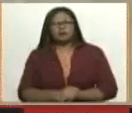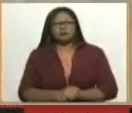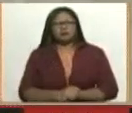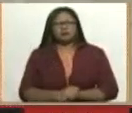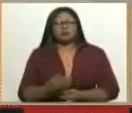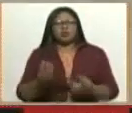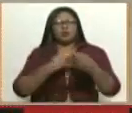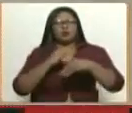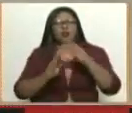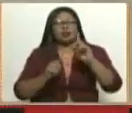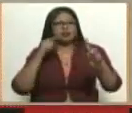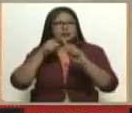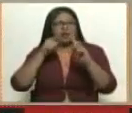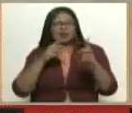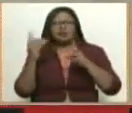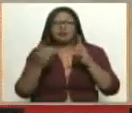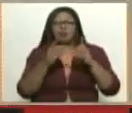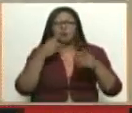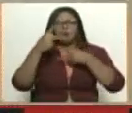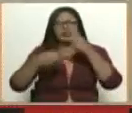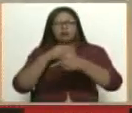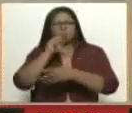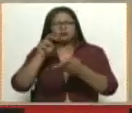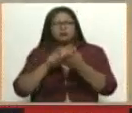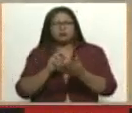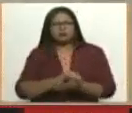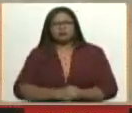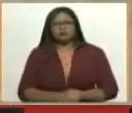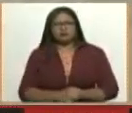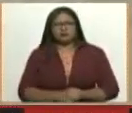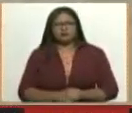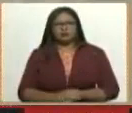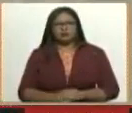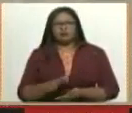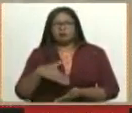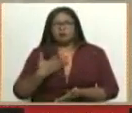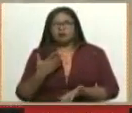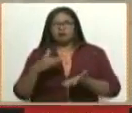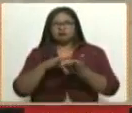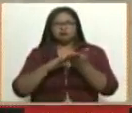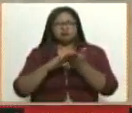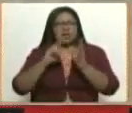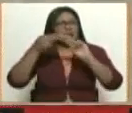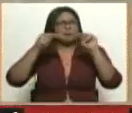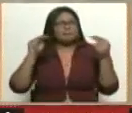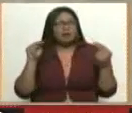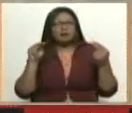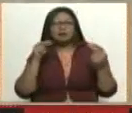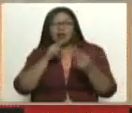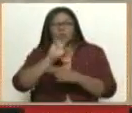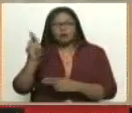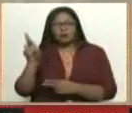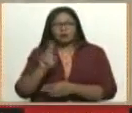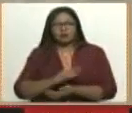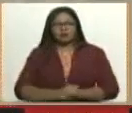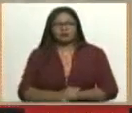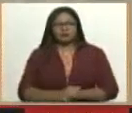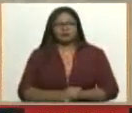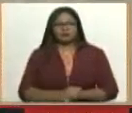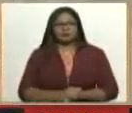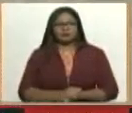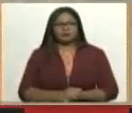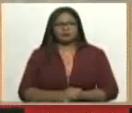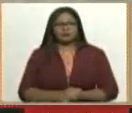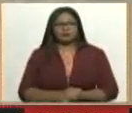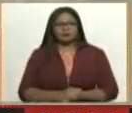acuerdos alcanzados en el diálogo político nacional para consolidar la paz de la República. Al